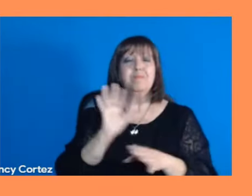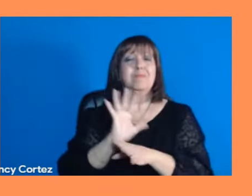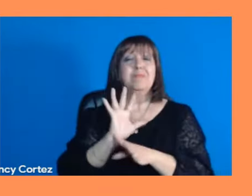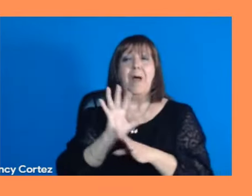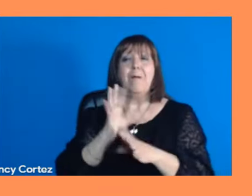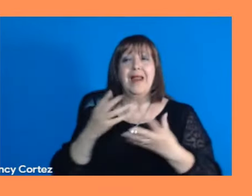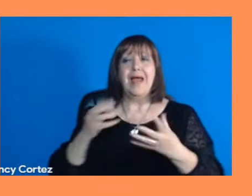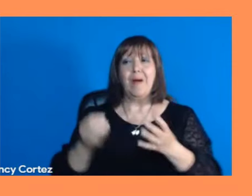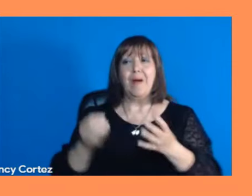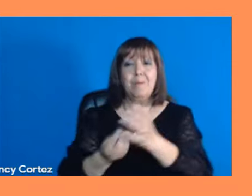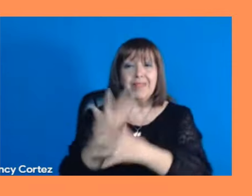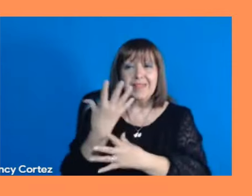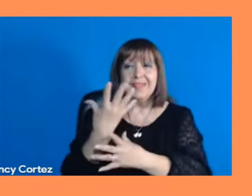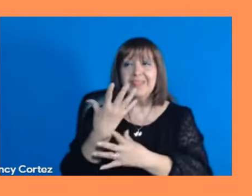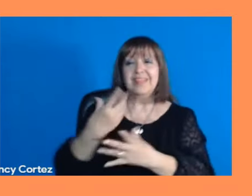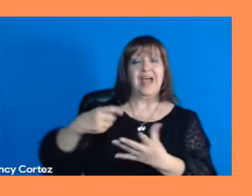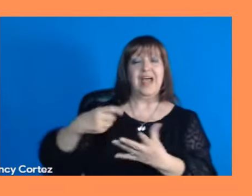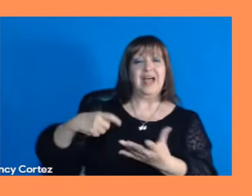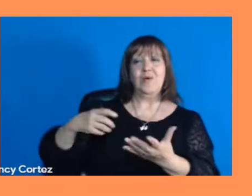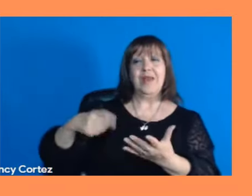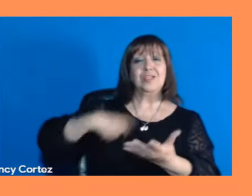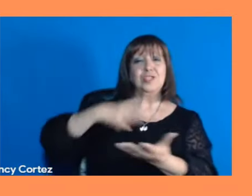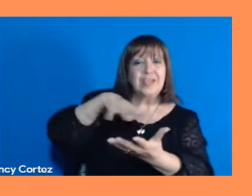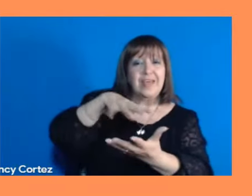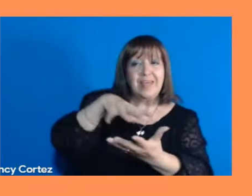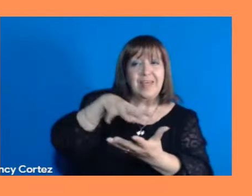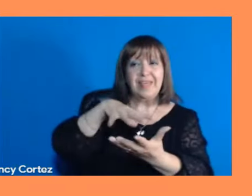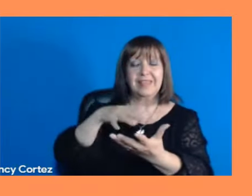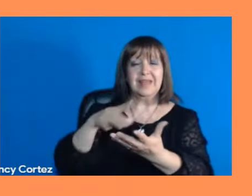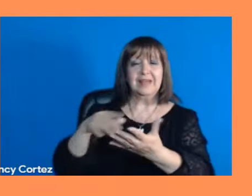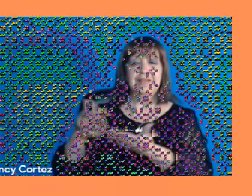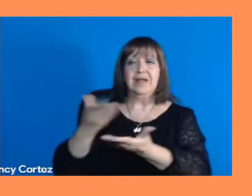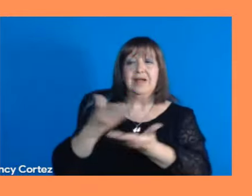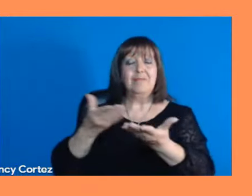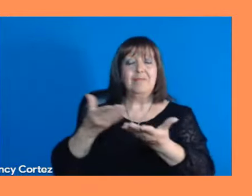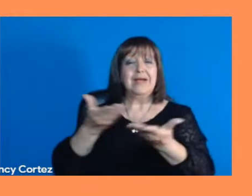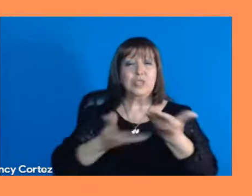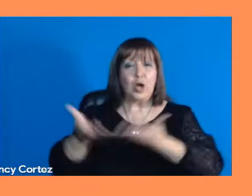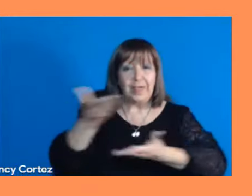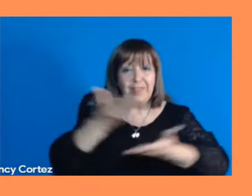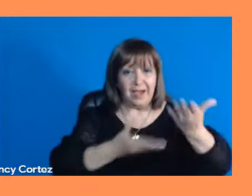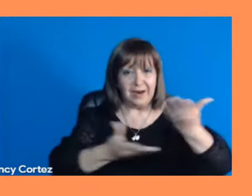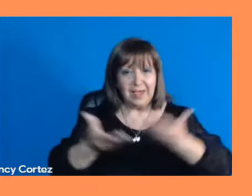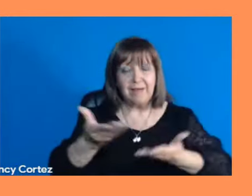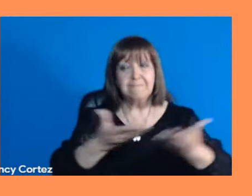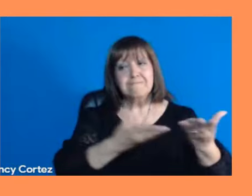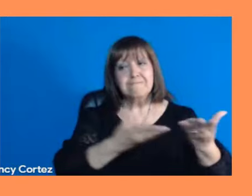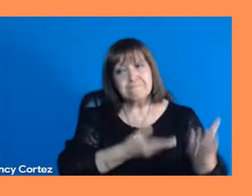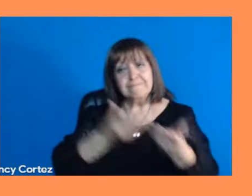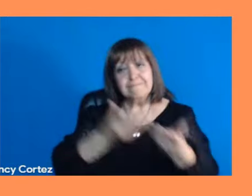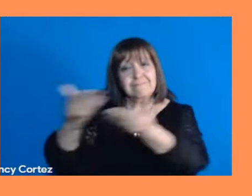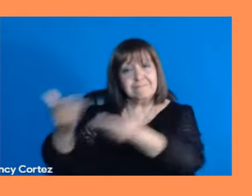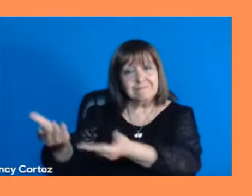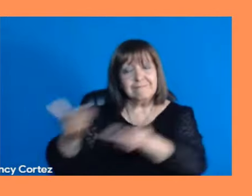justas. La ESI reflexiona y problematiza sobre aquellos